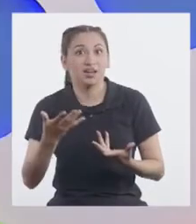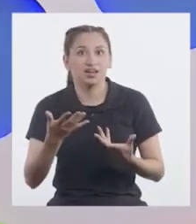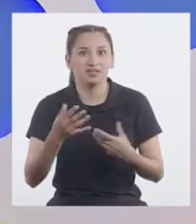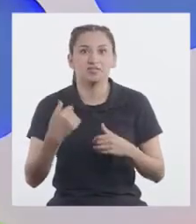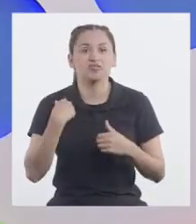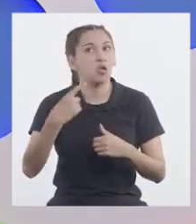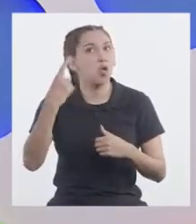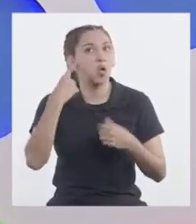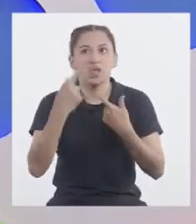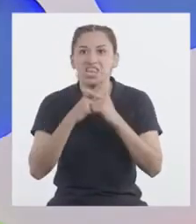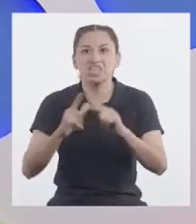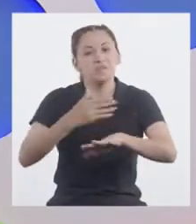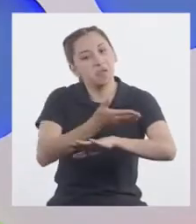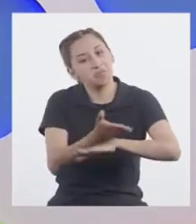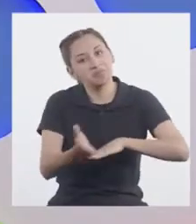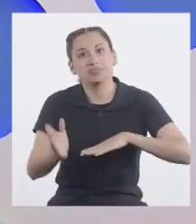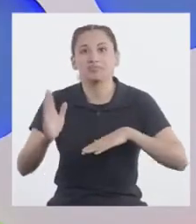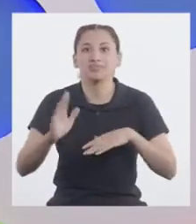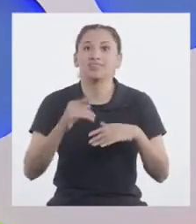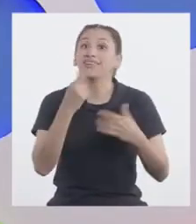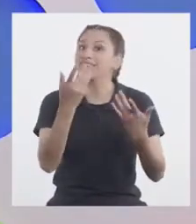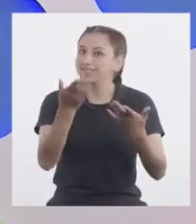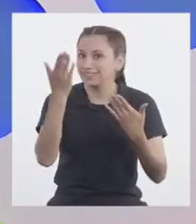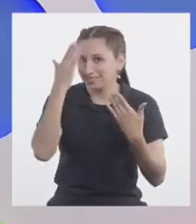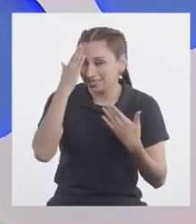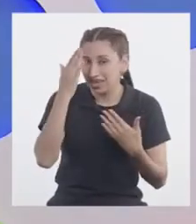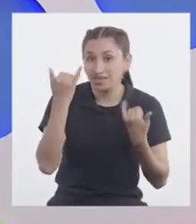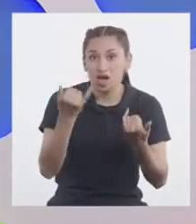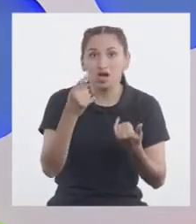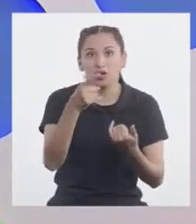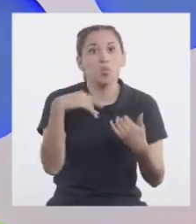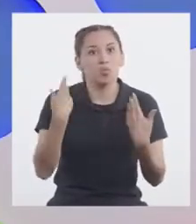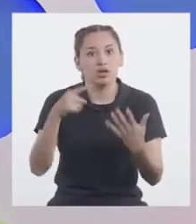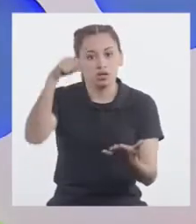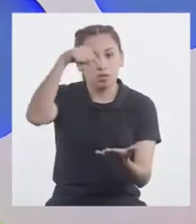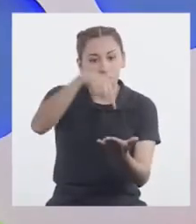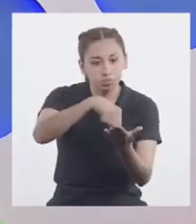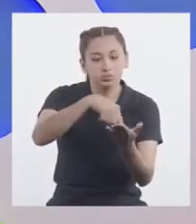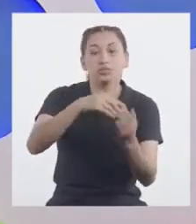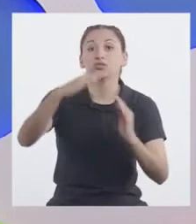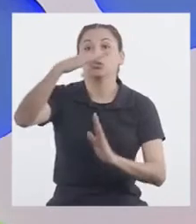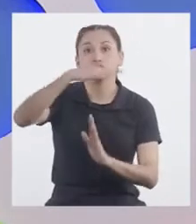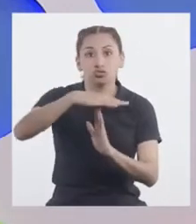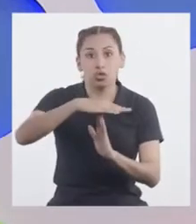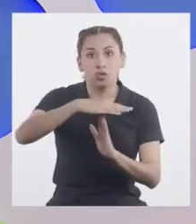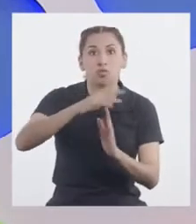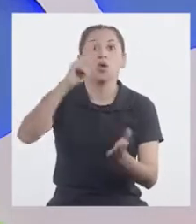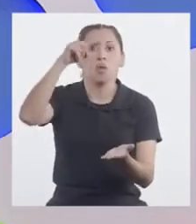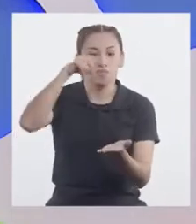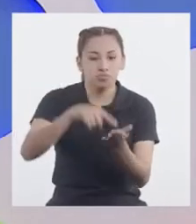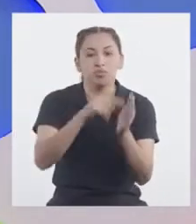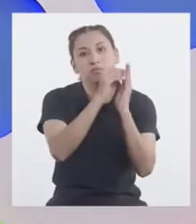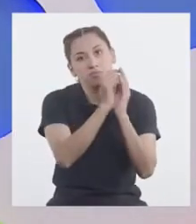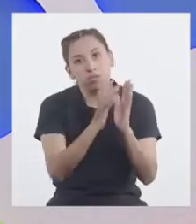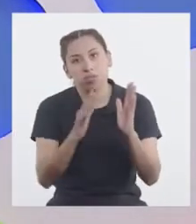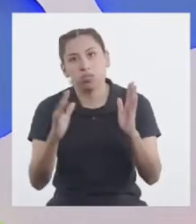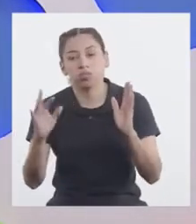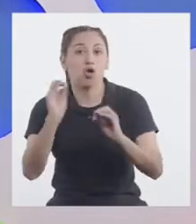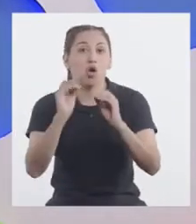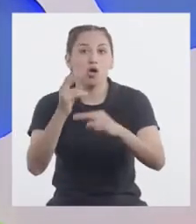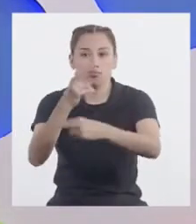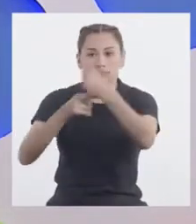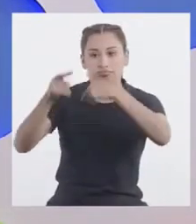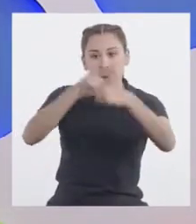quiera. Y como todo contenido moderno de ahora, puedes darle pausa y continuar en cualquier